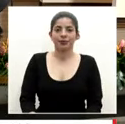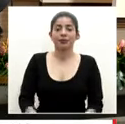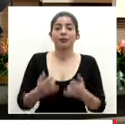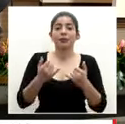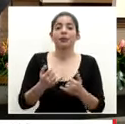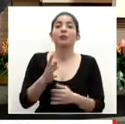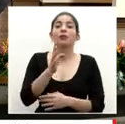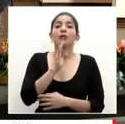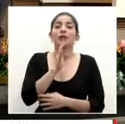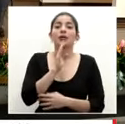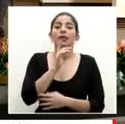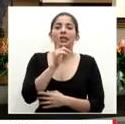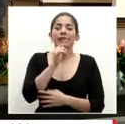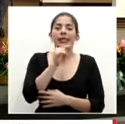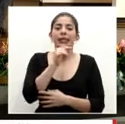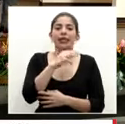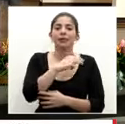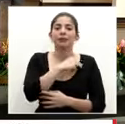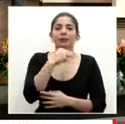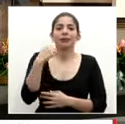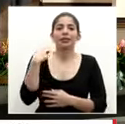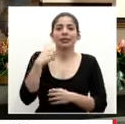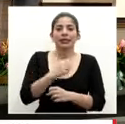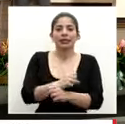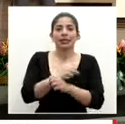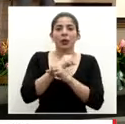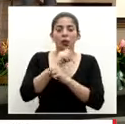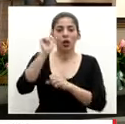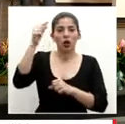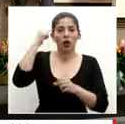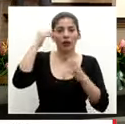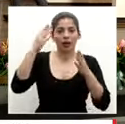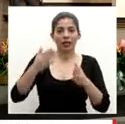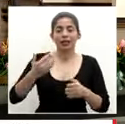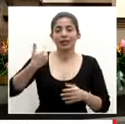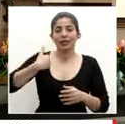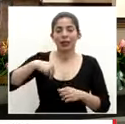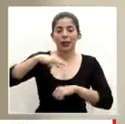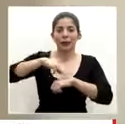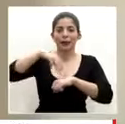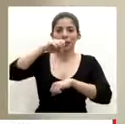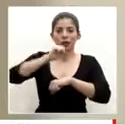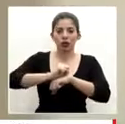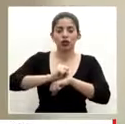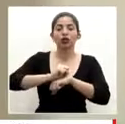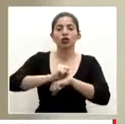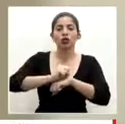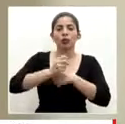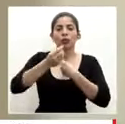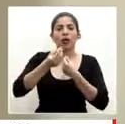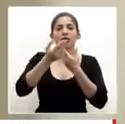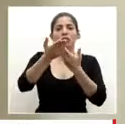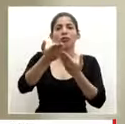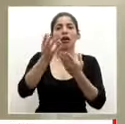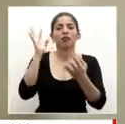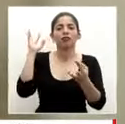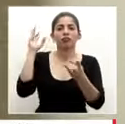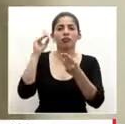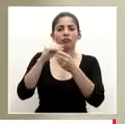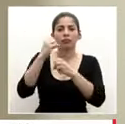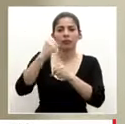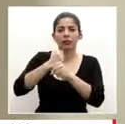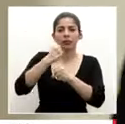Cedemos el uso de la palabra al ministro de Seguridad y Gobernación, al señor Michael Sato, quien ofrecerá un estatus de los